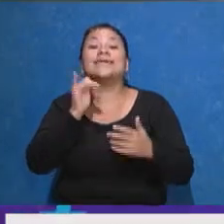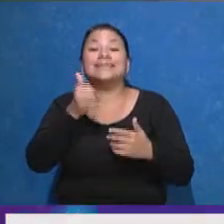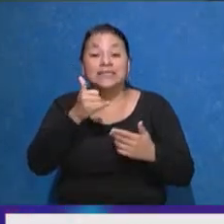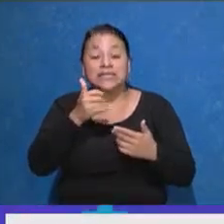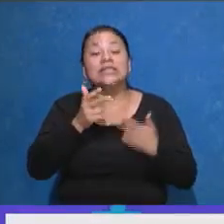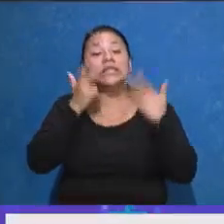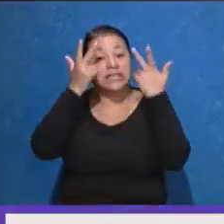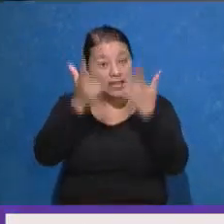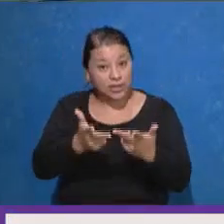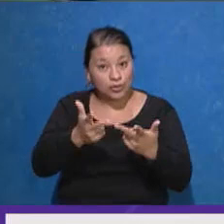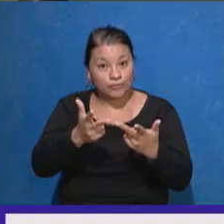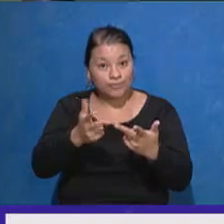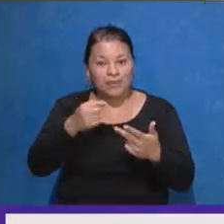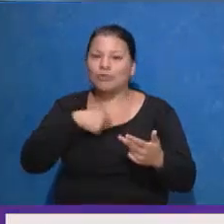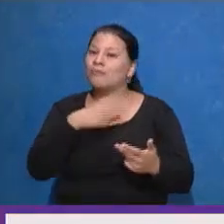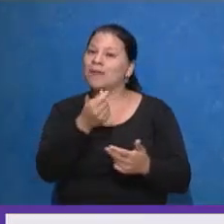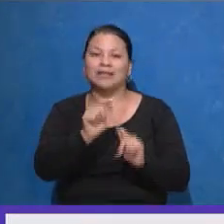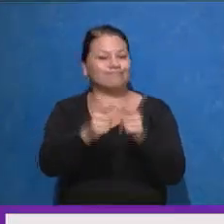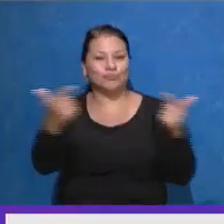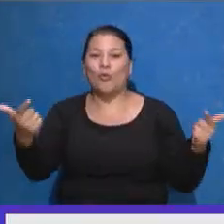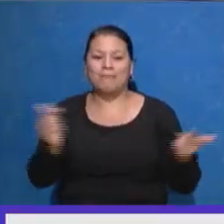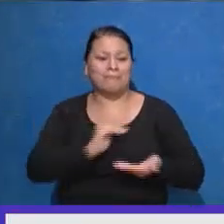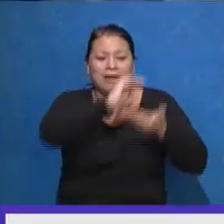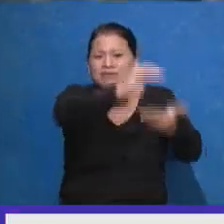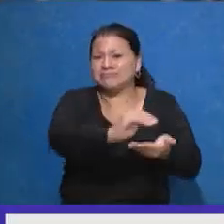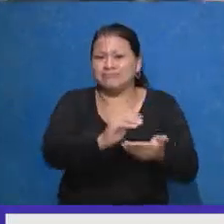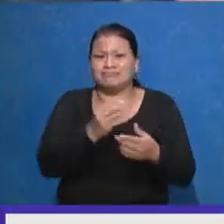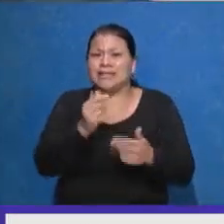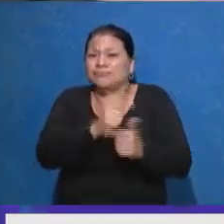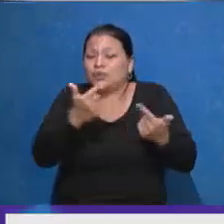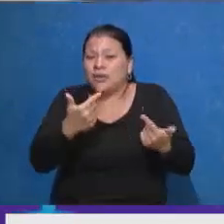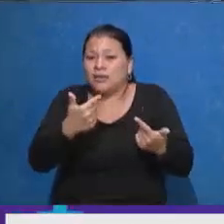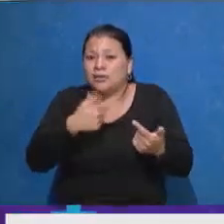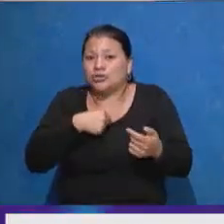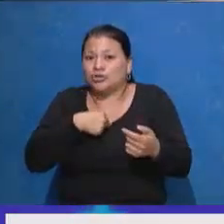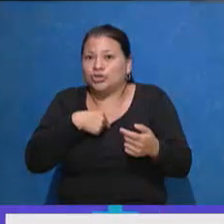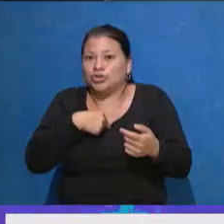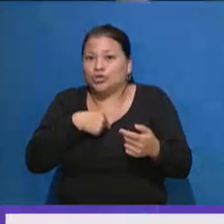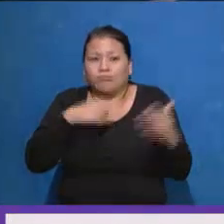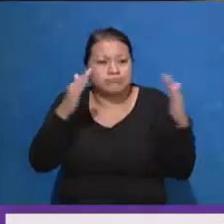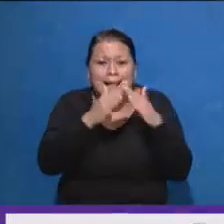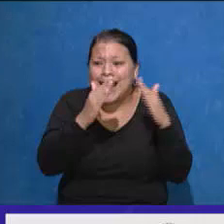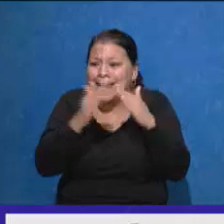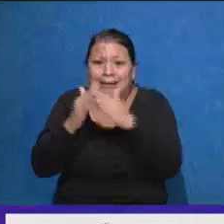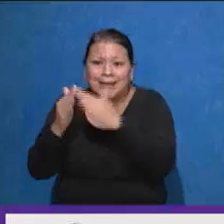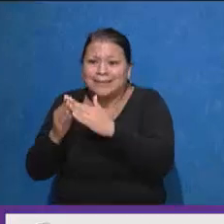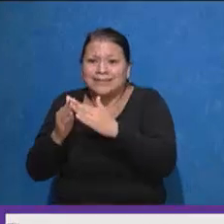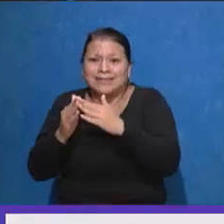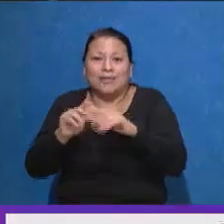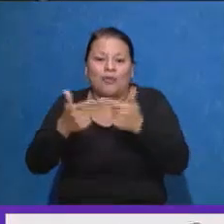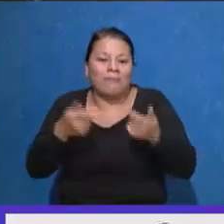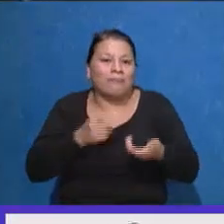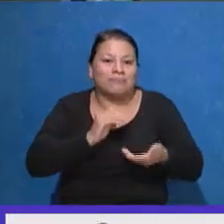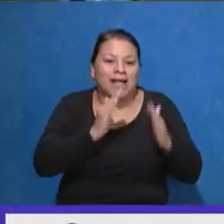llegar a decir, que yo no tengo plata para ofrecerle, que yo no tengo inmobiliaria para ofrecerle una